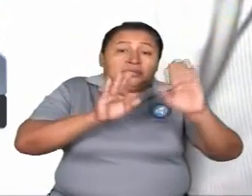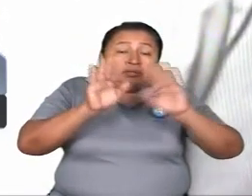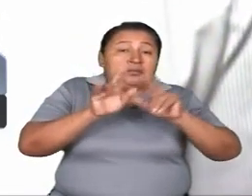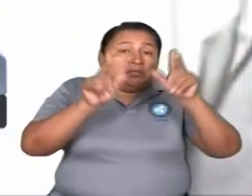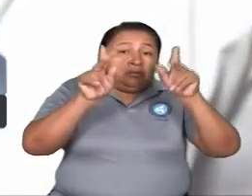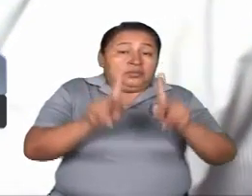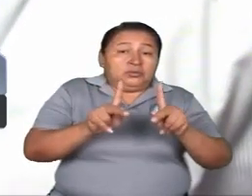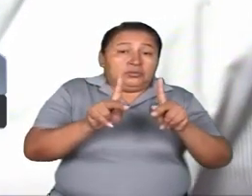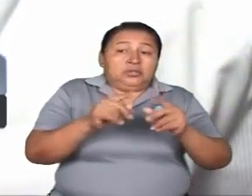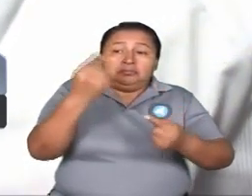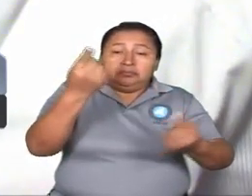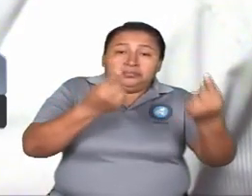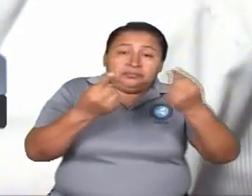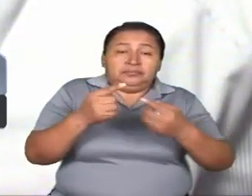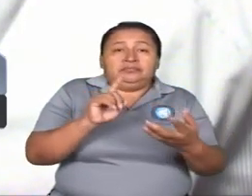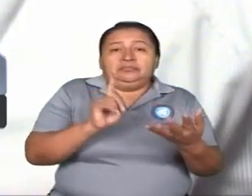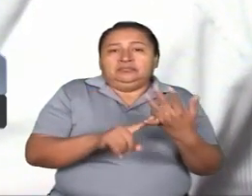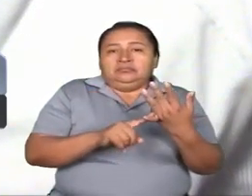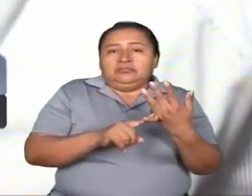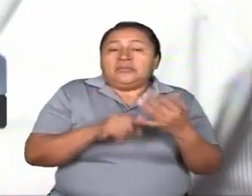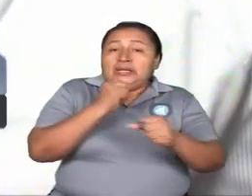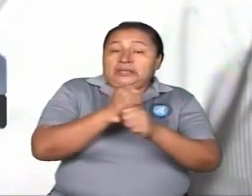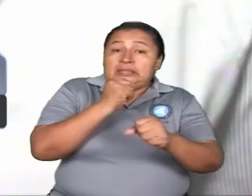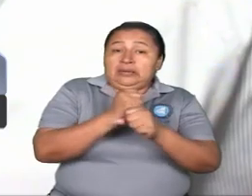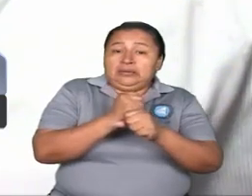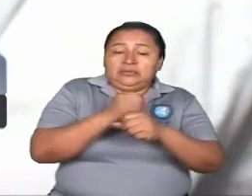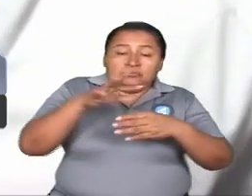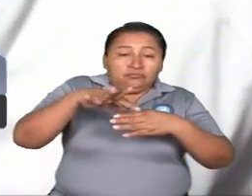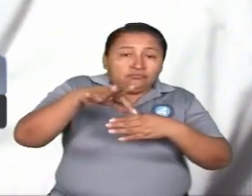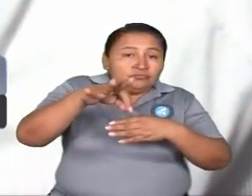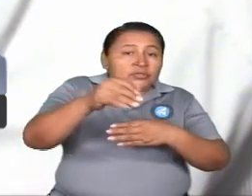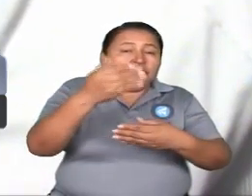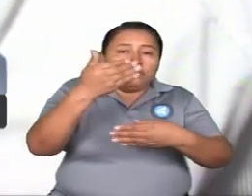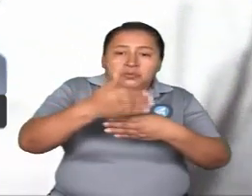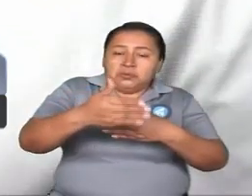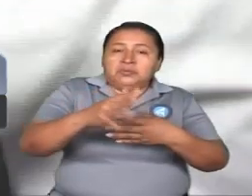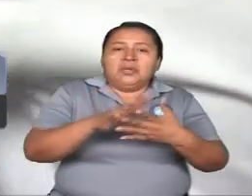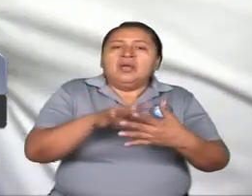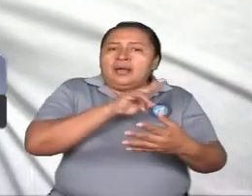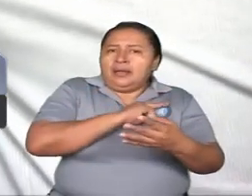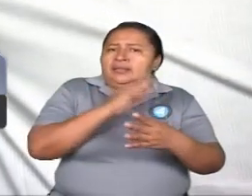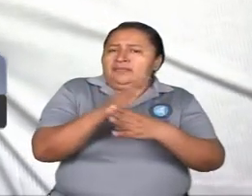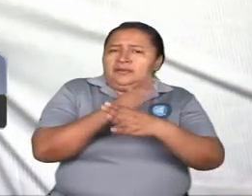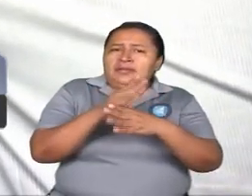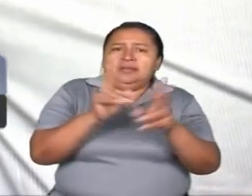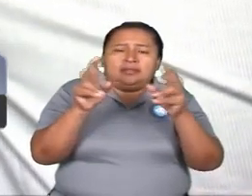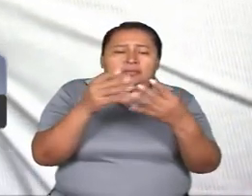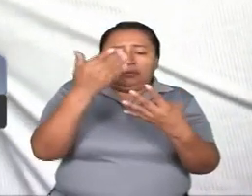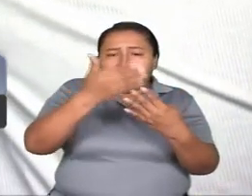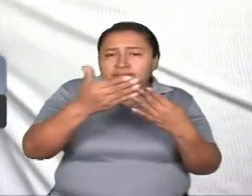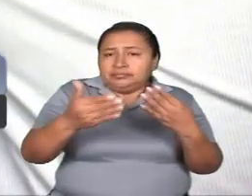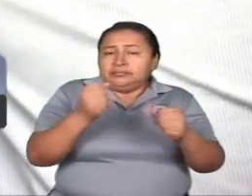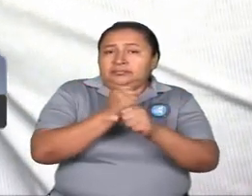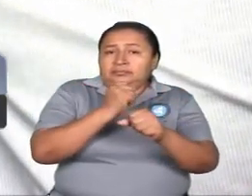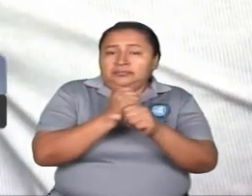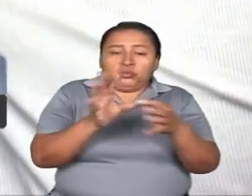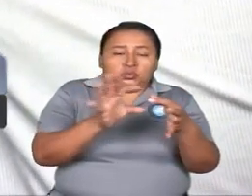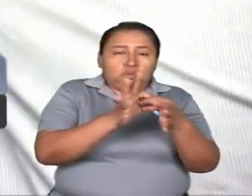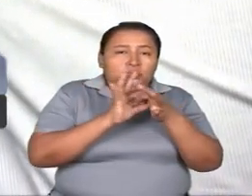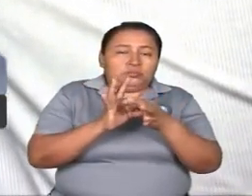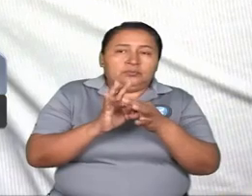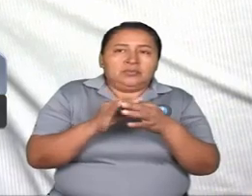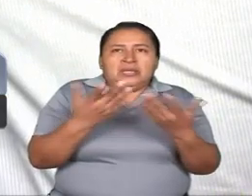ciudadana, el trabajo de los archivos. O sea, hay distintos temas, ¿no? Entonces, te